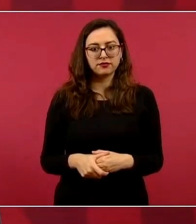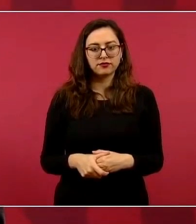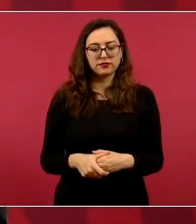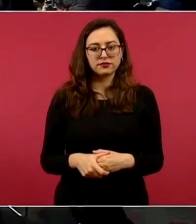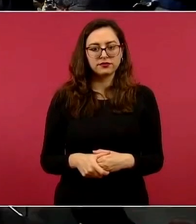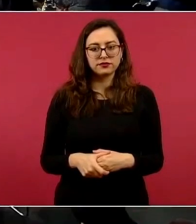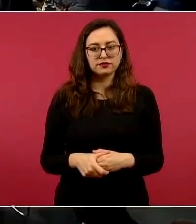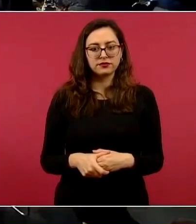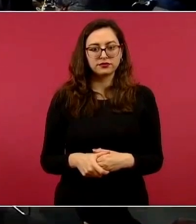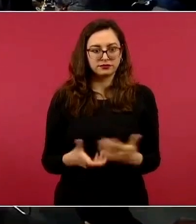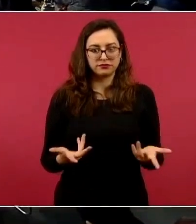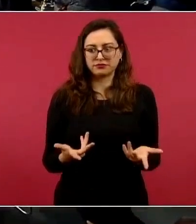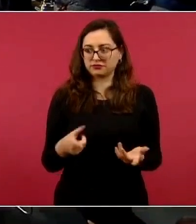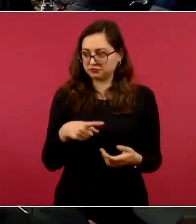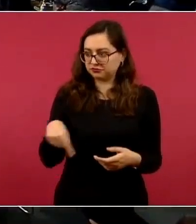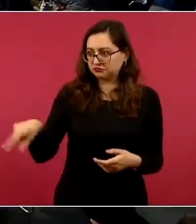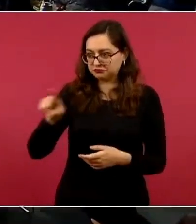Pero,